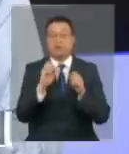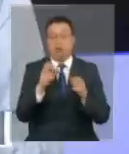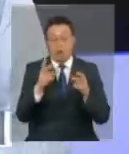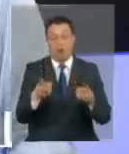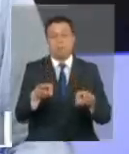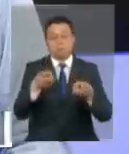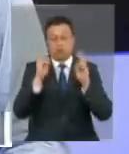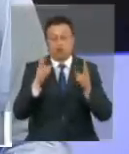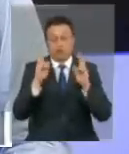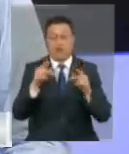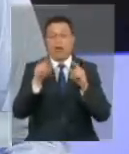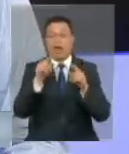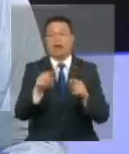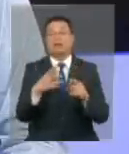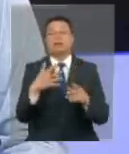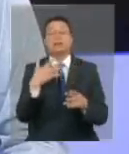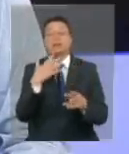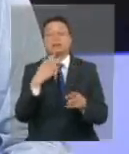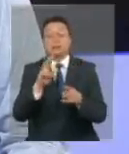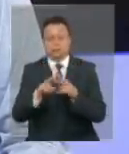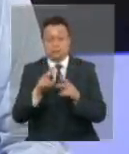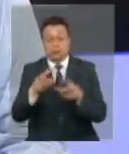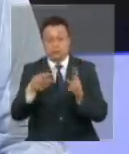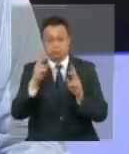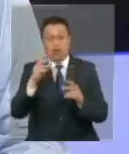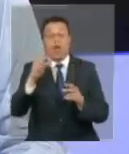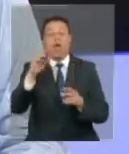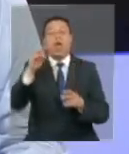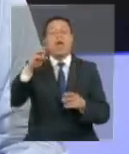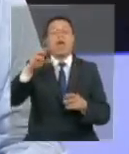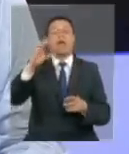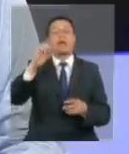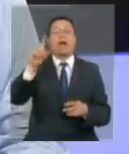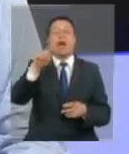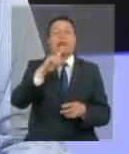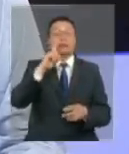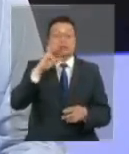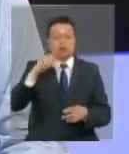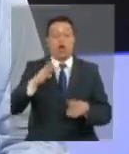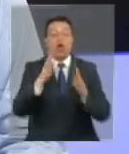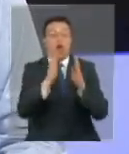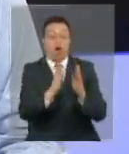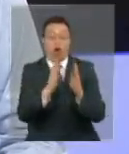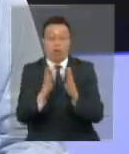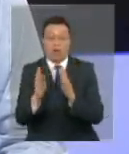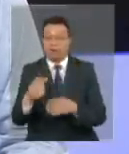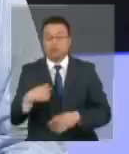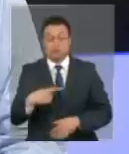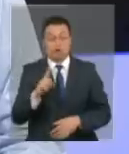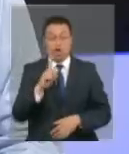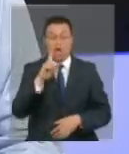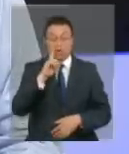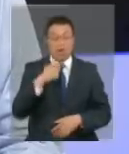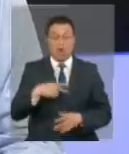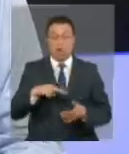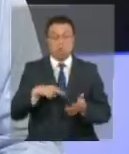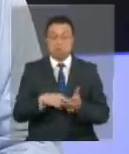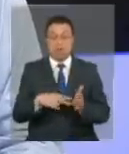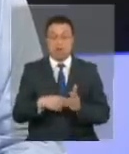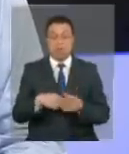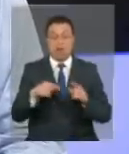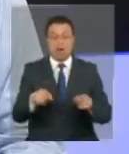la posibilidad a que se ejerciera ese giro de manera ordenada con ciertos límites. Por lo tanto, yo no tengo mayor problema en que,